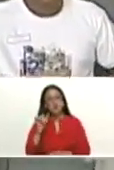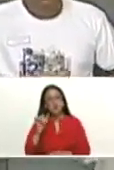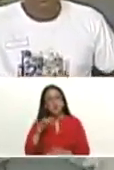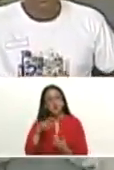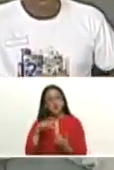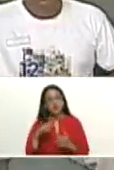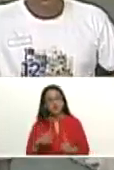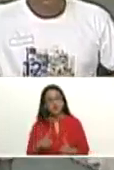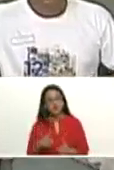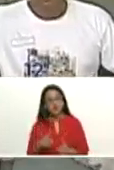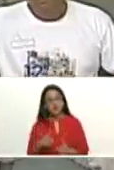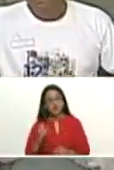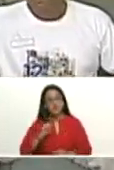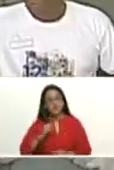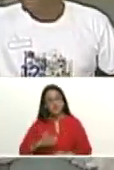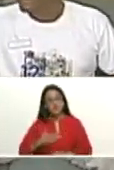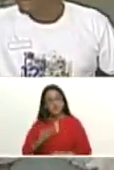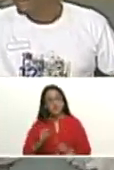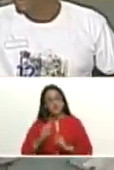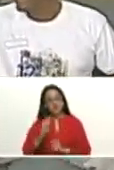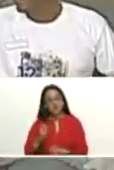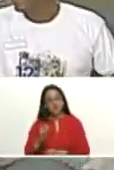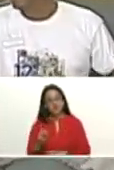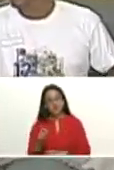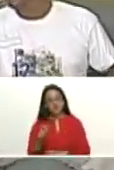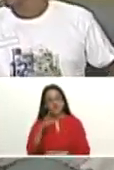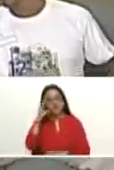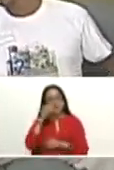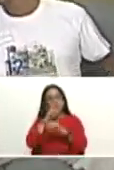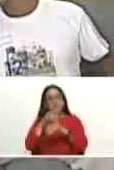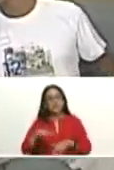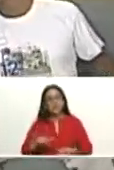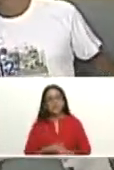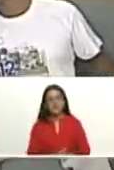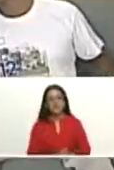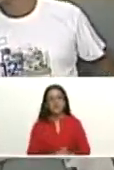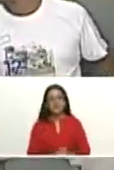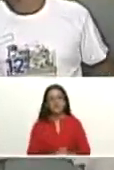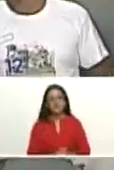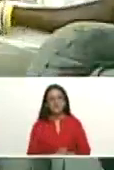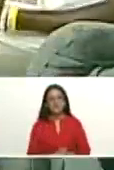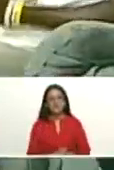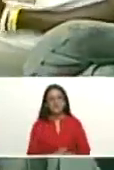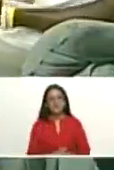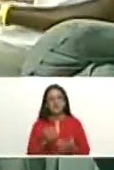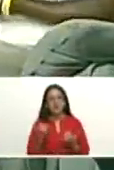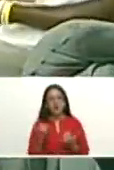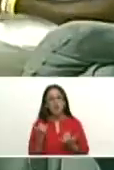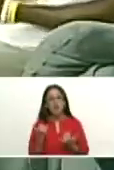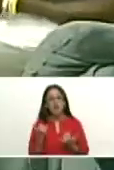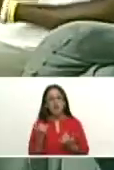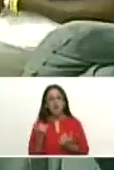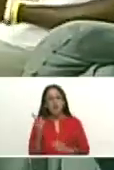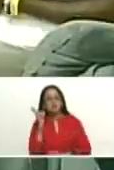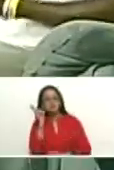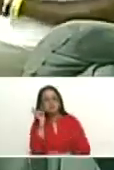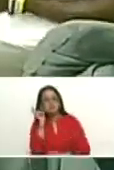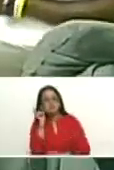la vivienda, sí se puede. Le entrego la llave, pues. Que Dios me los bendiga. Y ahora nos vamos a